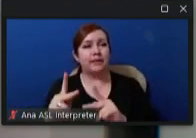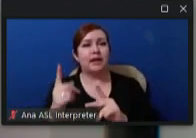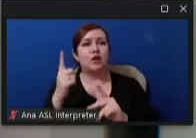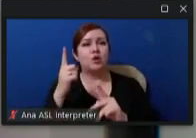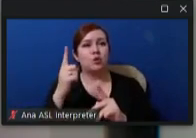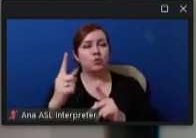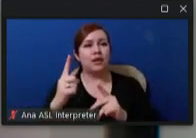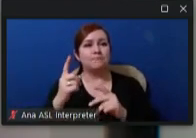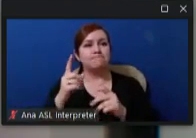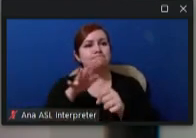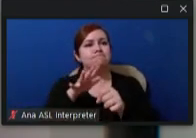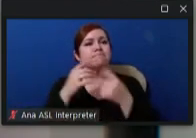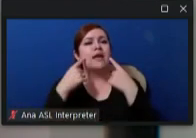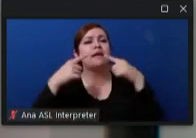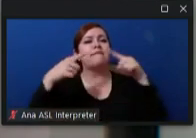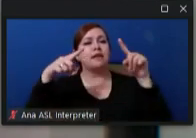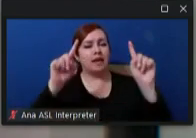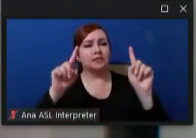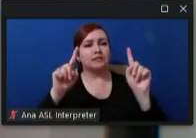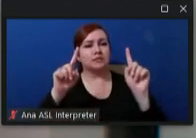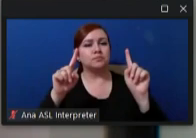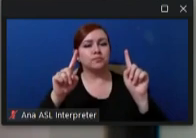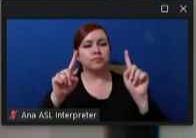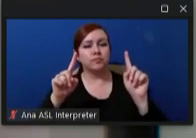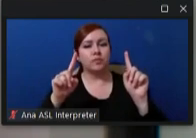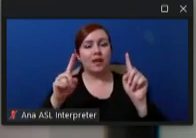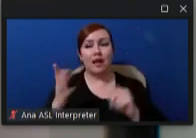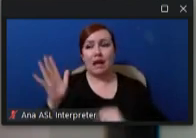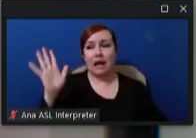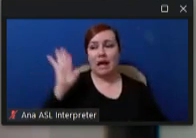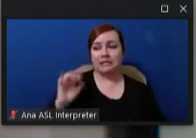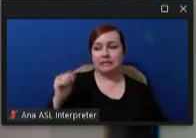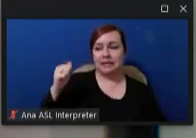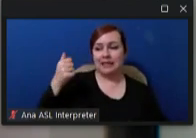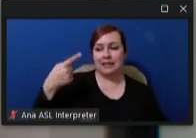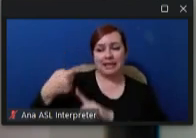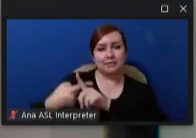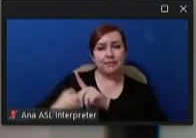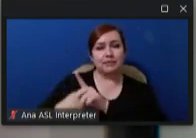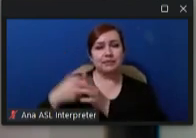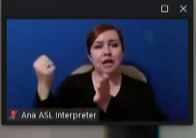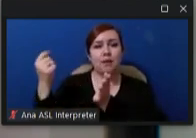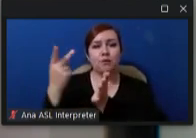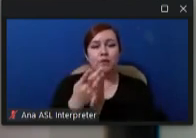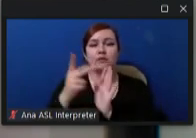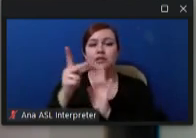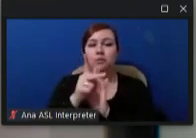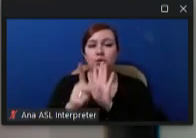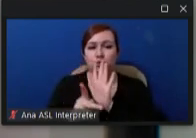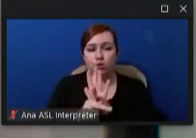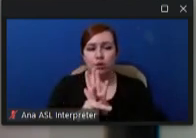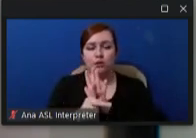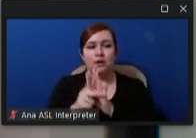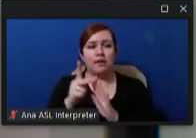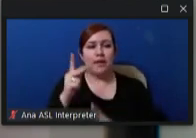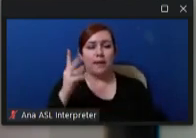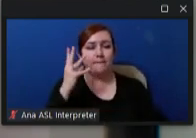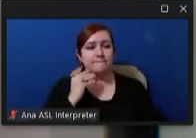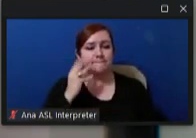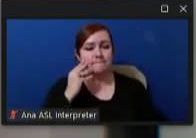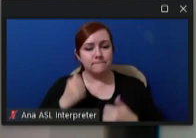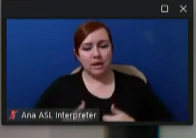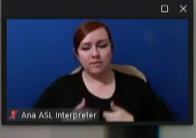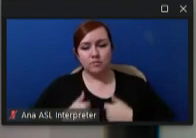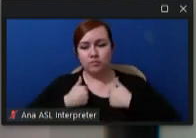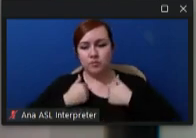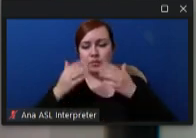ejecución. Hace 10 meses aprobamos el Protocolo de Atención Integral a Personas Víctimas Sobrevivientes de